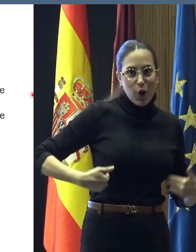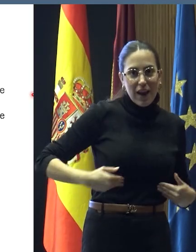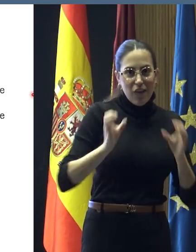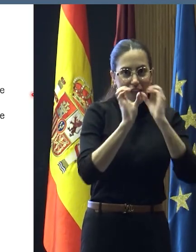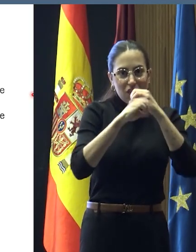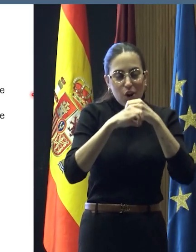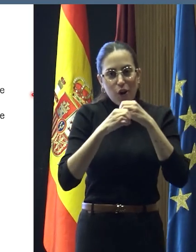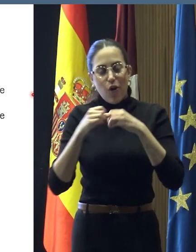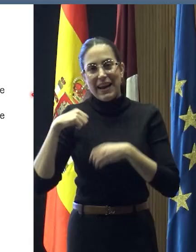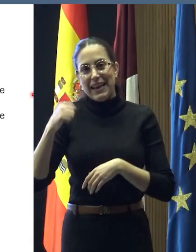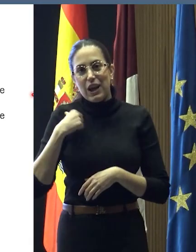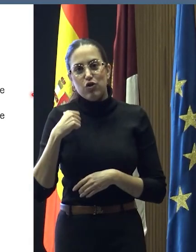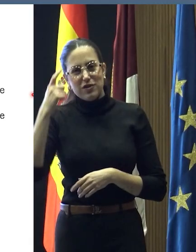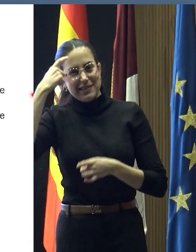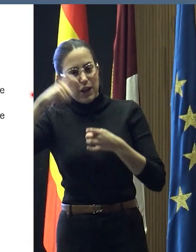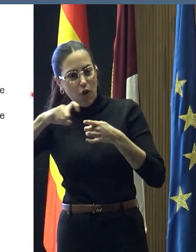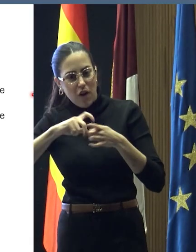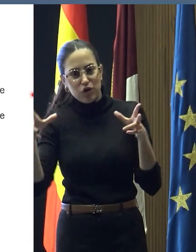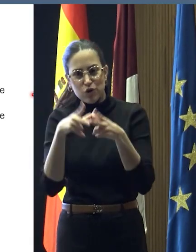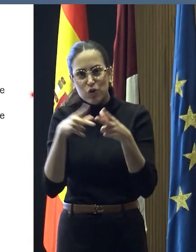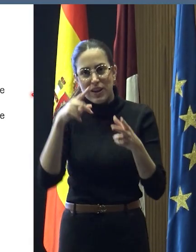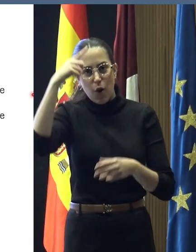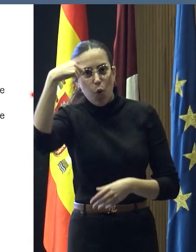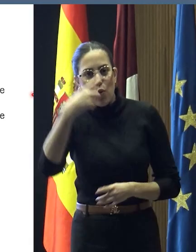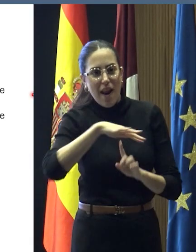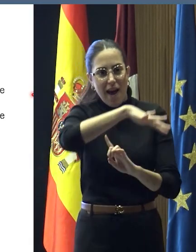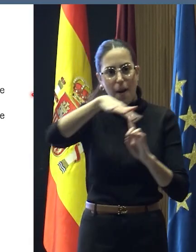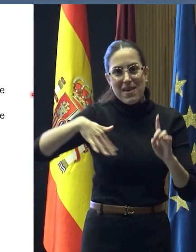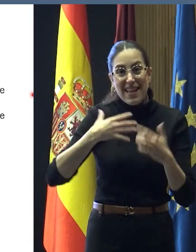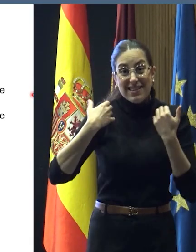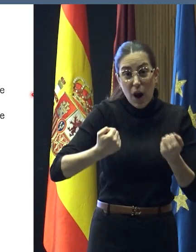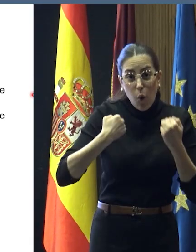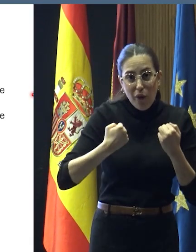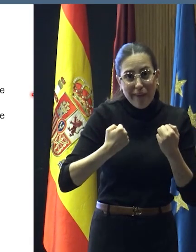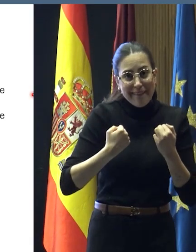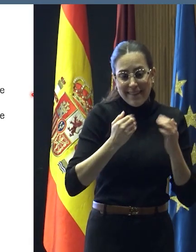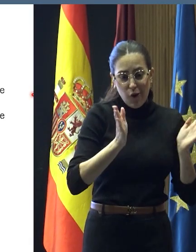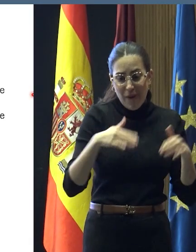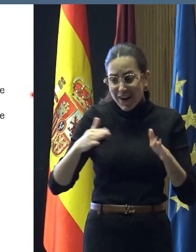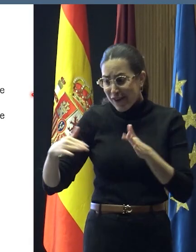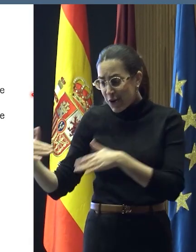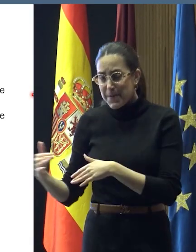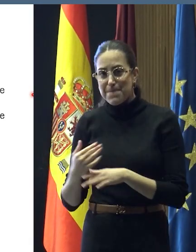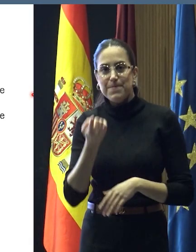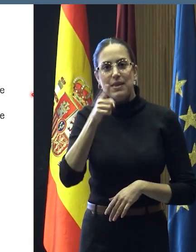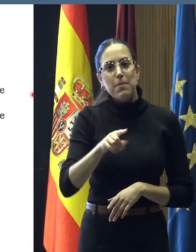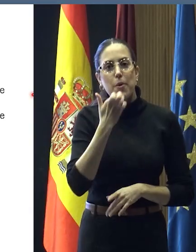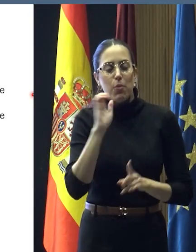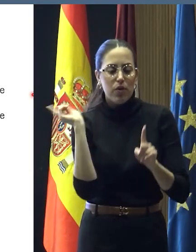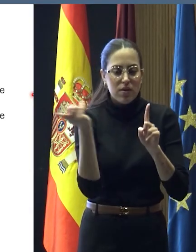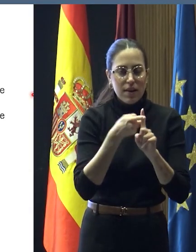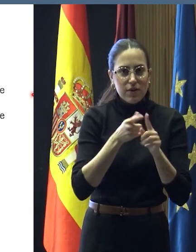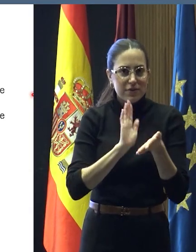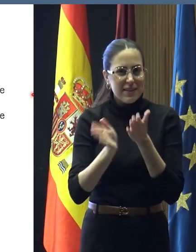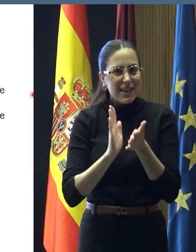clínicos, psicológicos, sociales, culturales y ambientales en salud. Diagnósticos y tratamientos